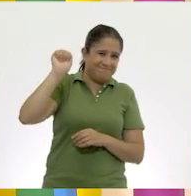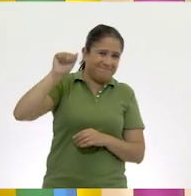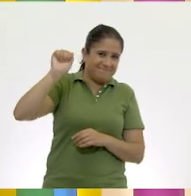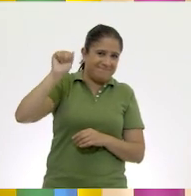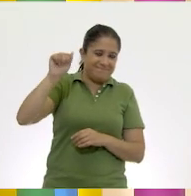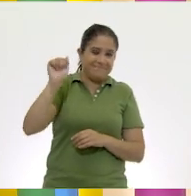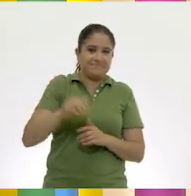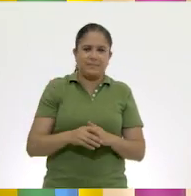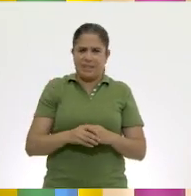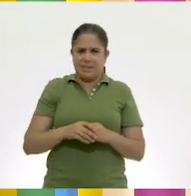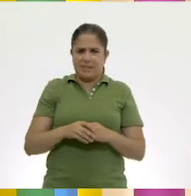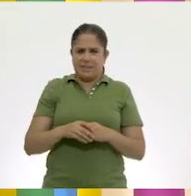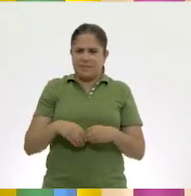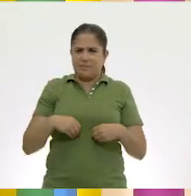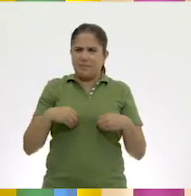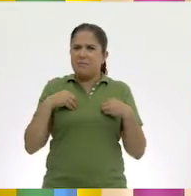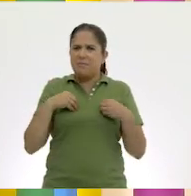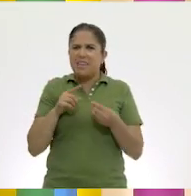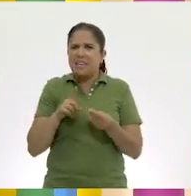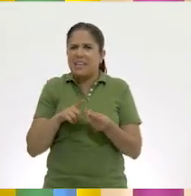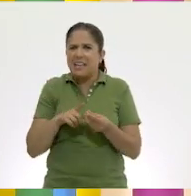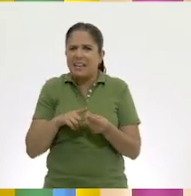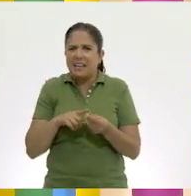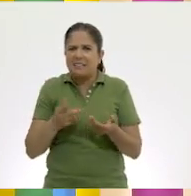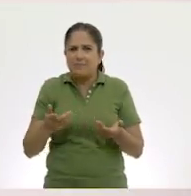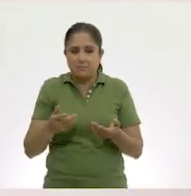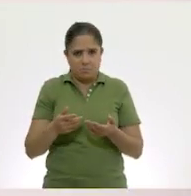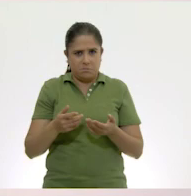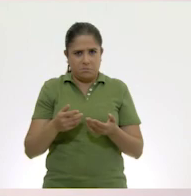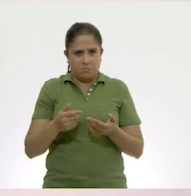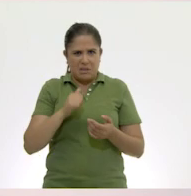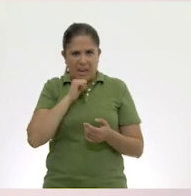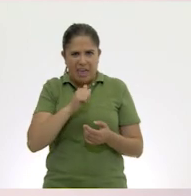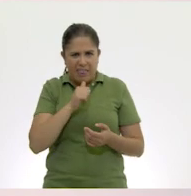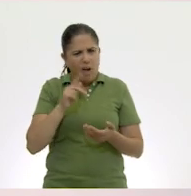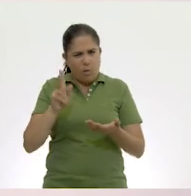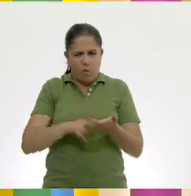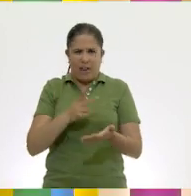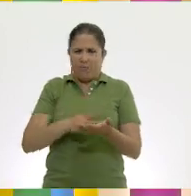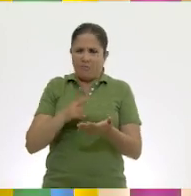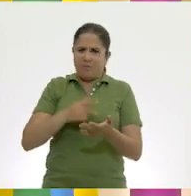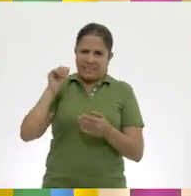quien vive aquí nadie veamos